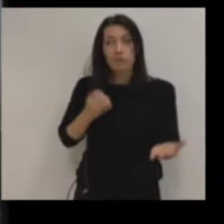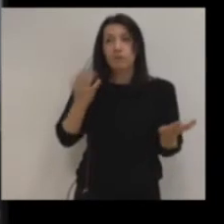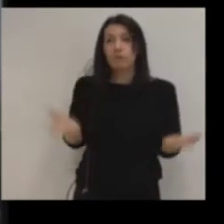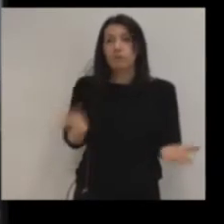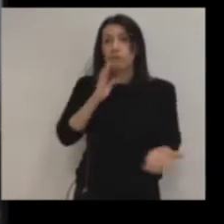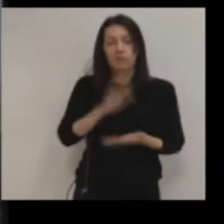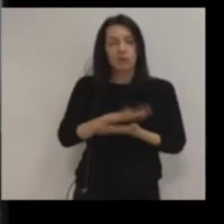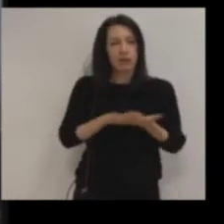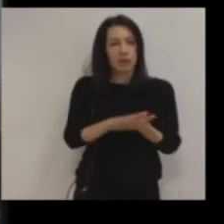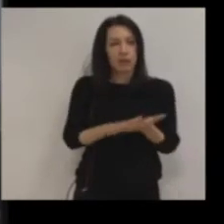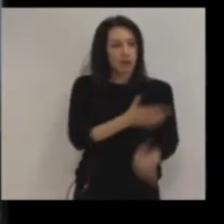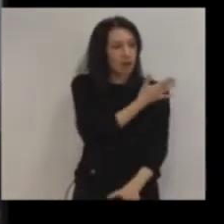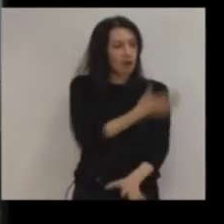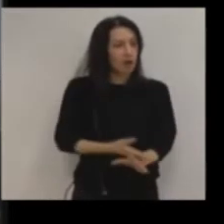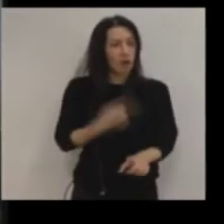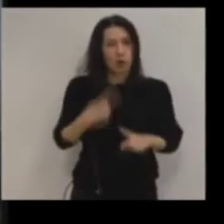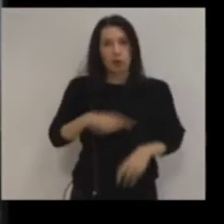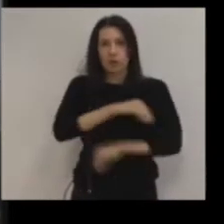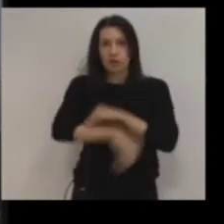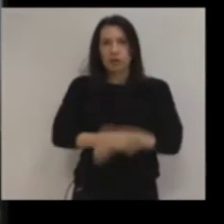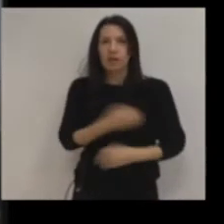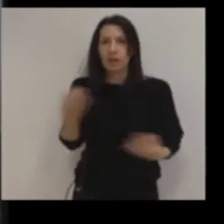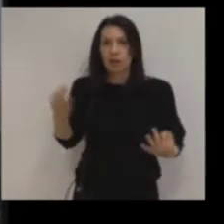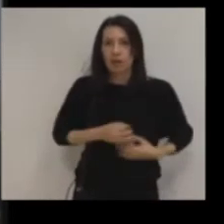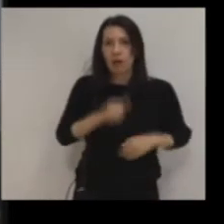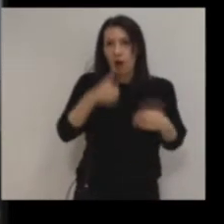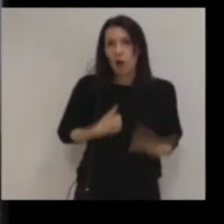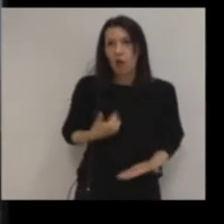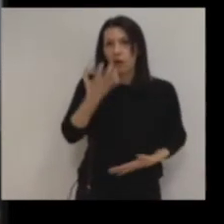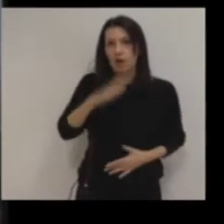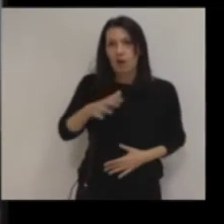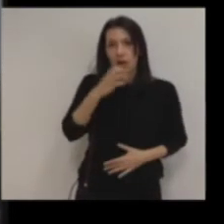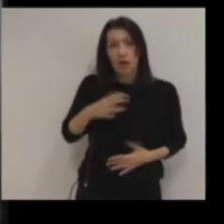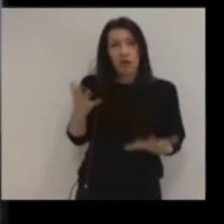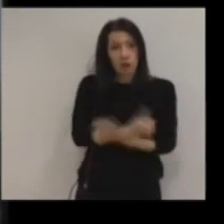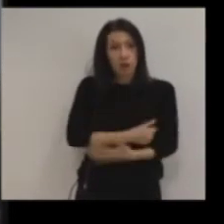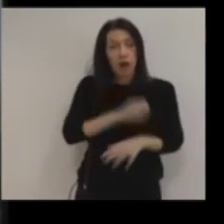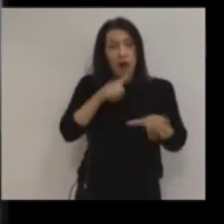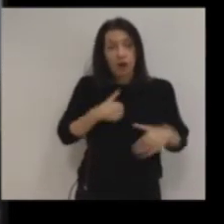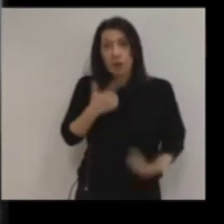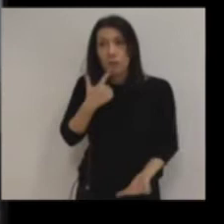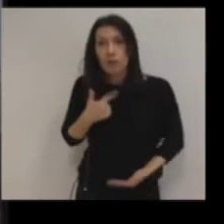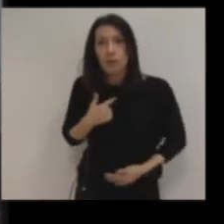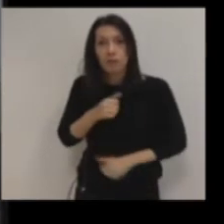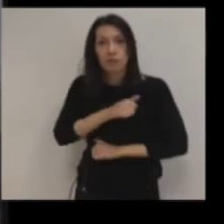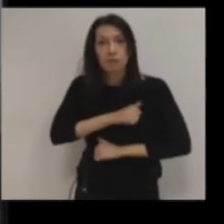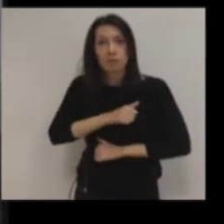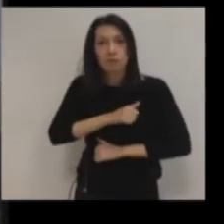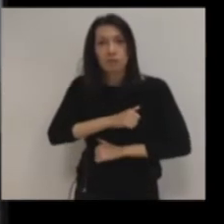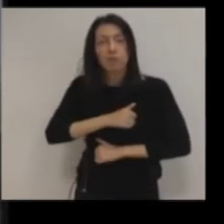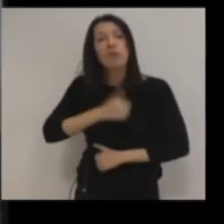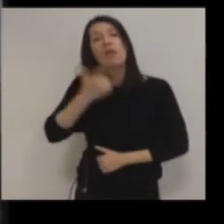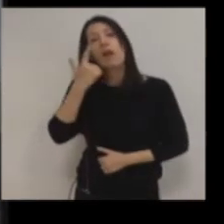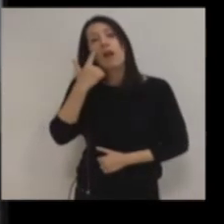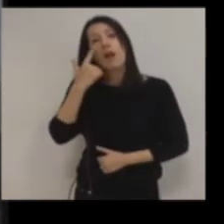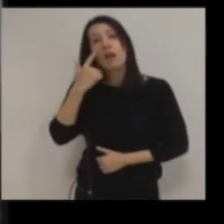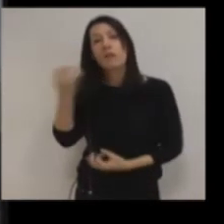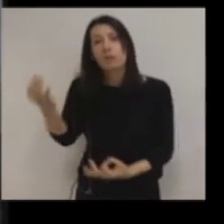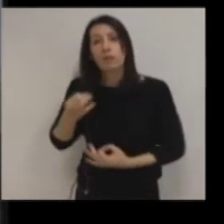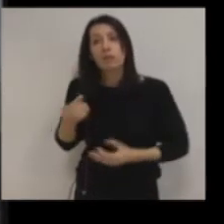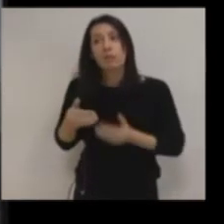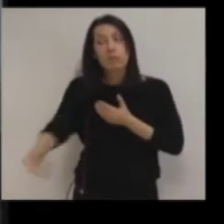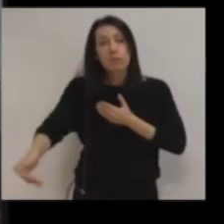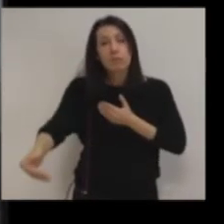vale, yo ya he hecho todo lo que tenía que hacer, ya he hecho toda la reclamación y ahora simplemente me dicen, estamos a la espera de ver qué pasa con